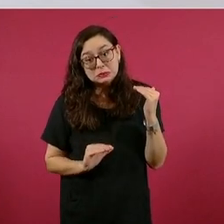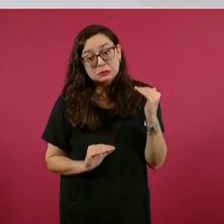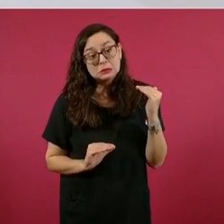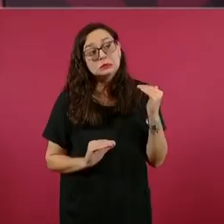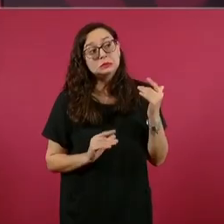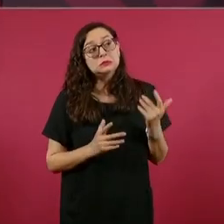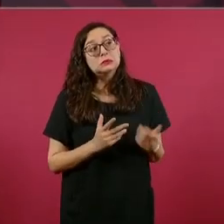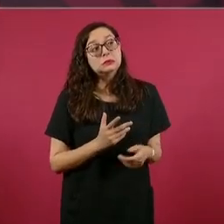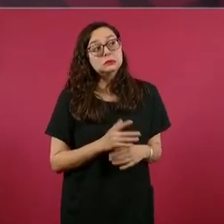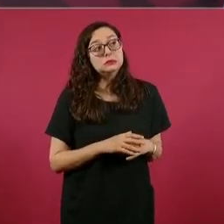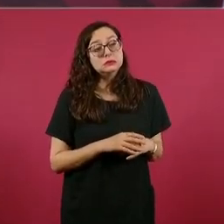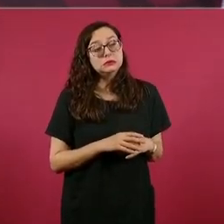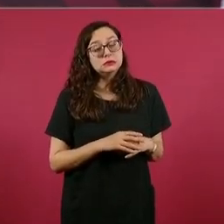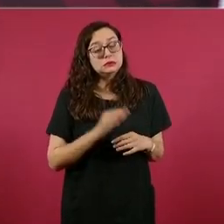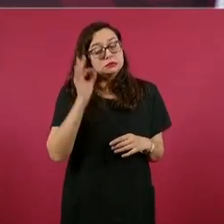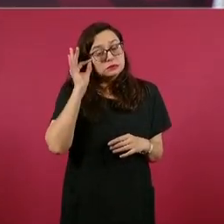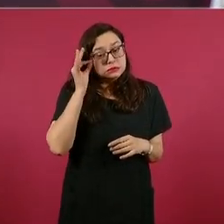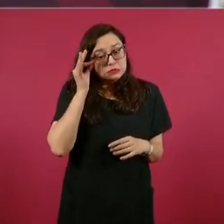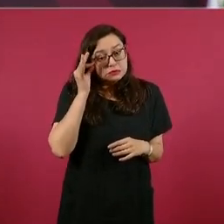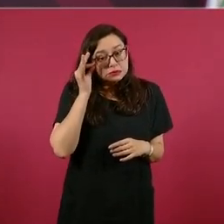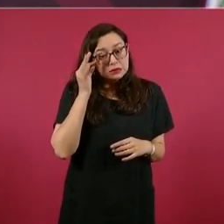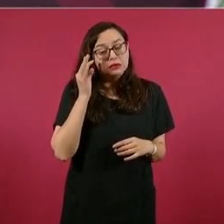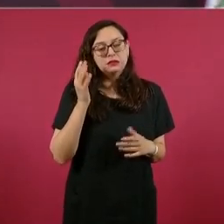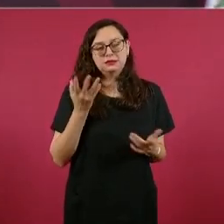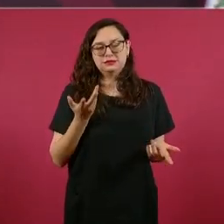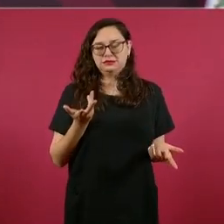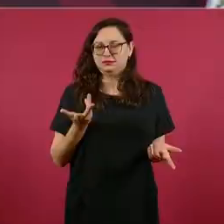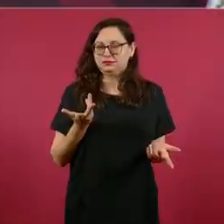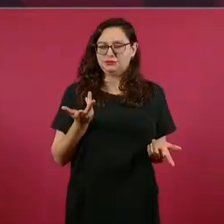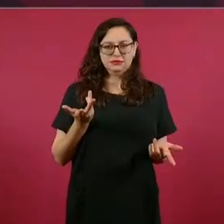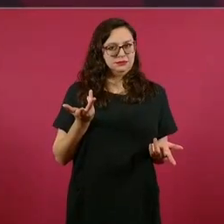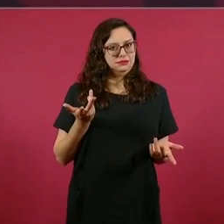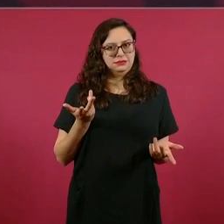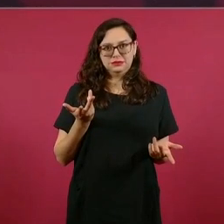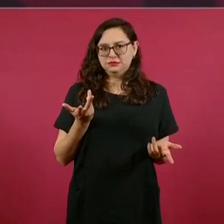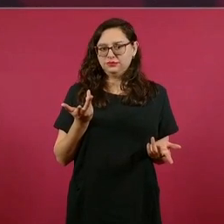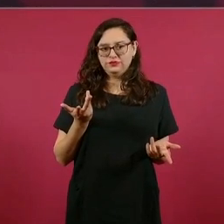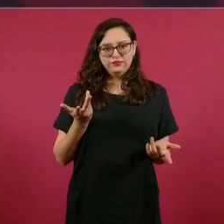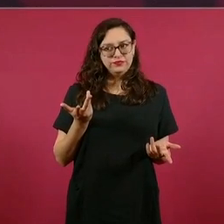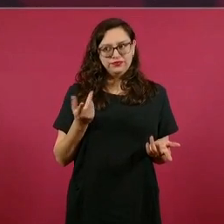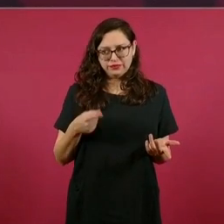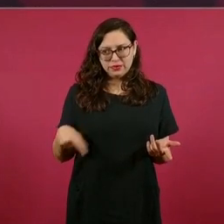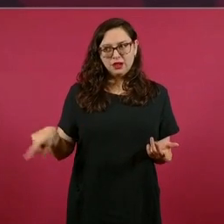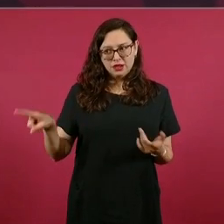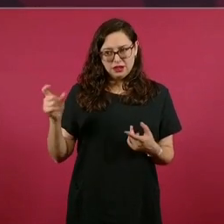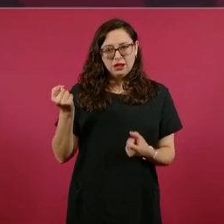ser vasallo o